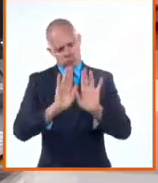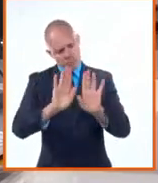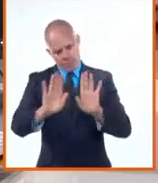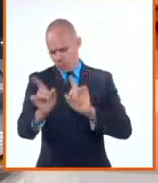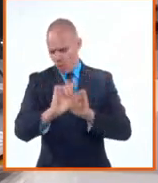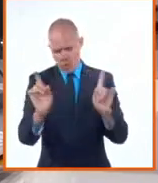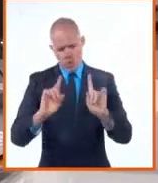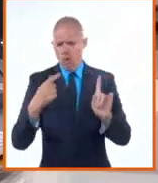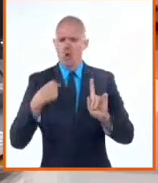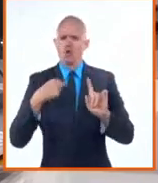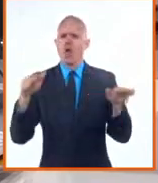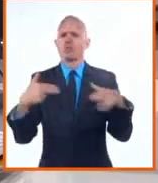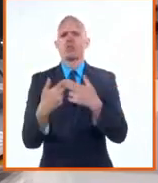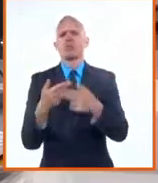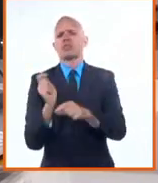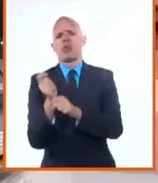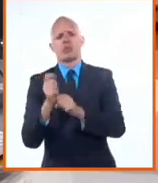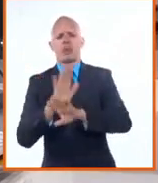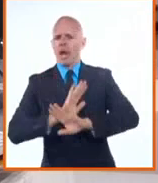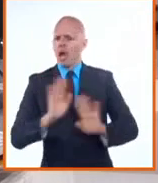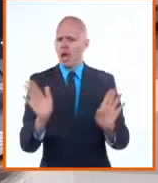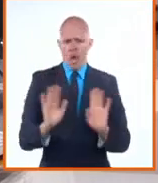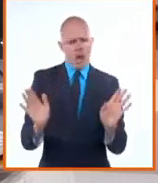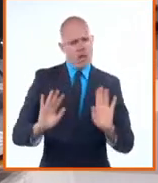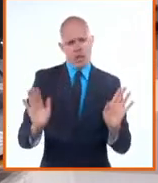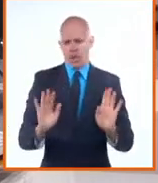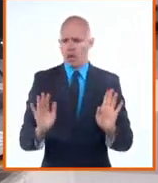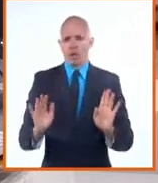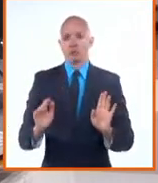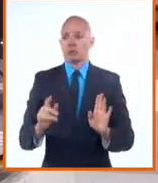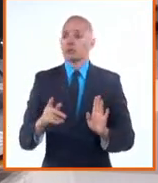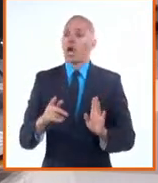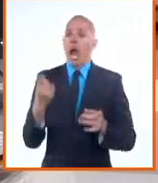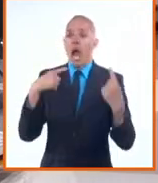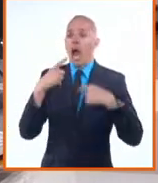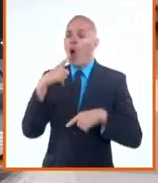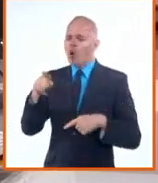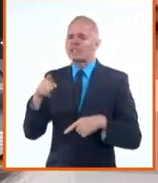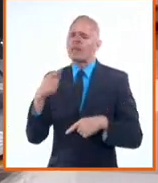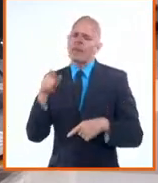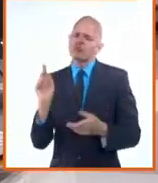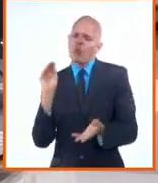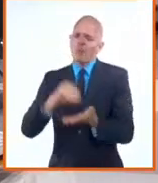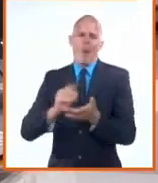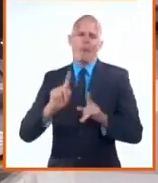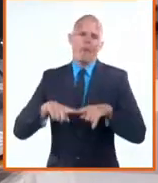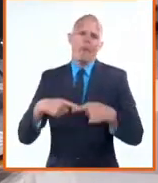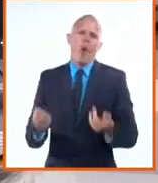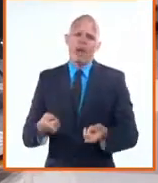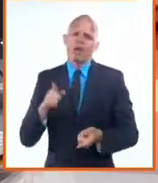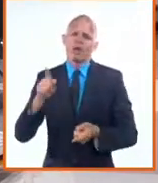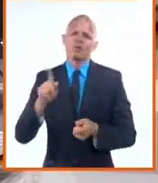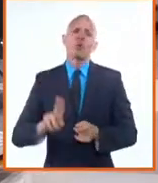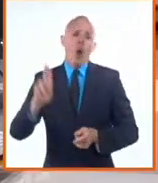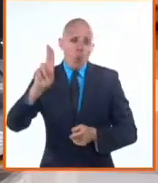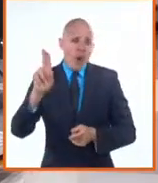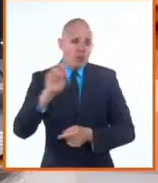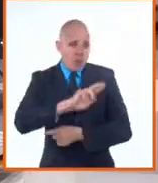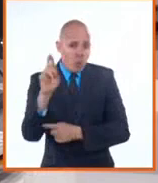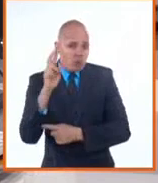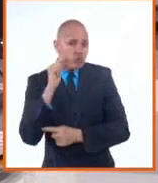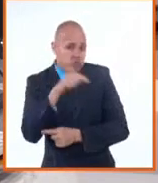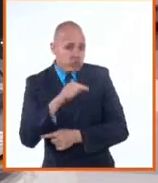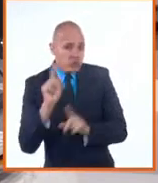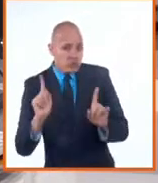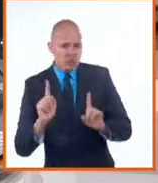ser desde el por qué estaba en el equipo y yo creo que eso dio una muestra de que los que estaban allí estaban porque estaban